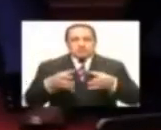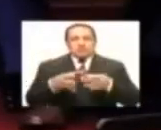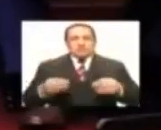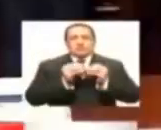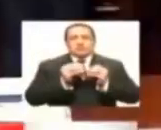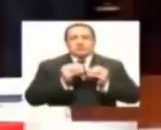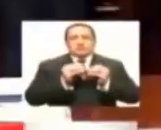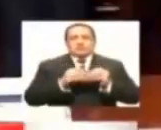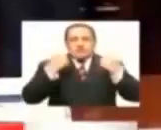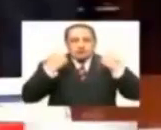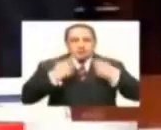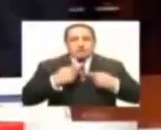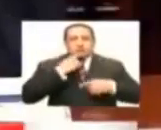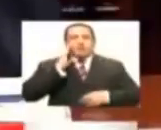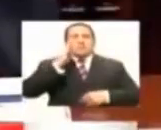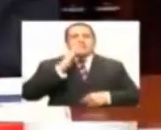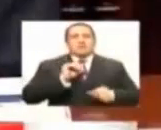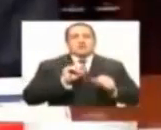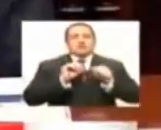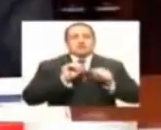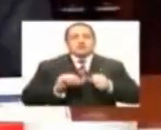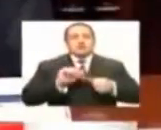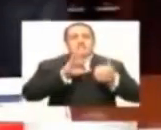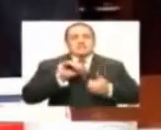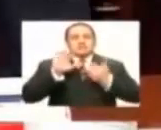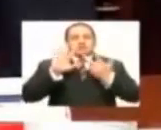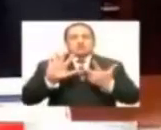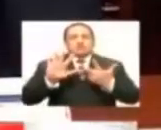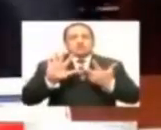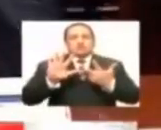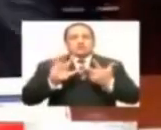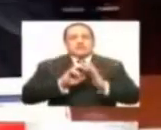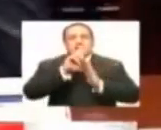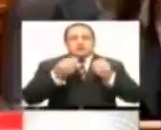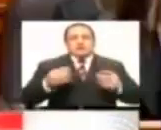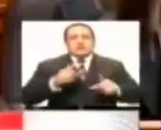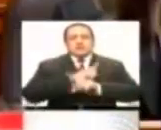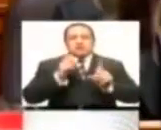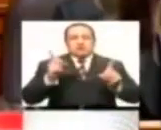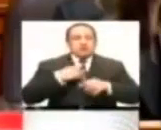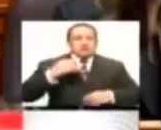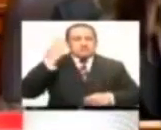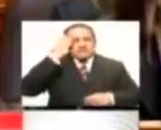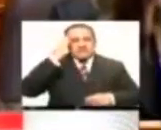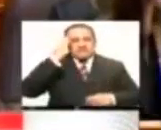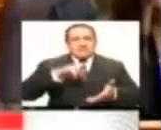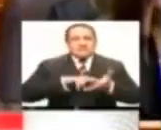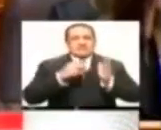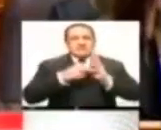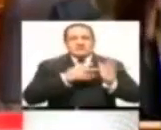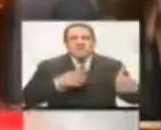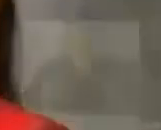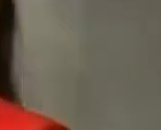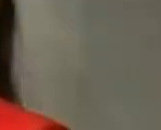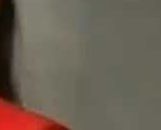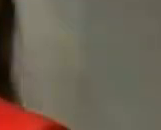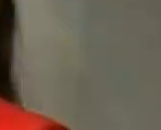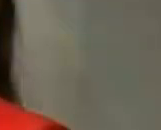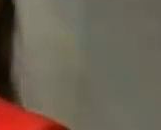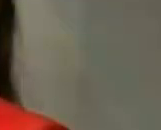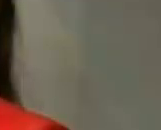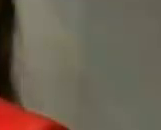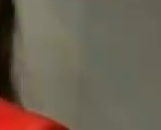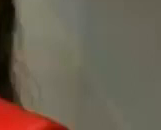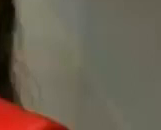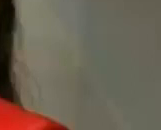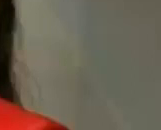9 voceros de las bancadas que hoy conforman el Congreso de la República, y en ese sentido esta moción estaba por demás. Bien, gracias. Total, ¿no?